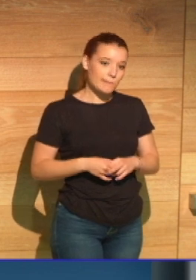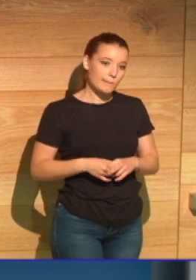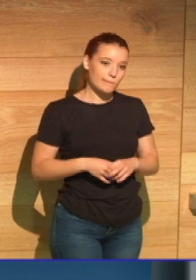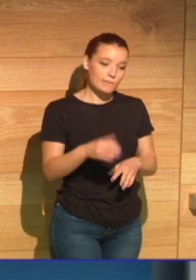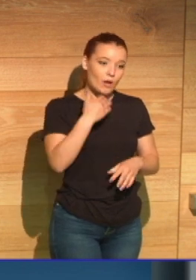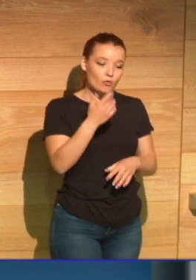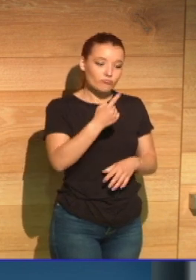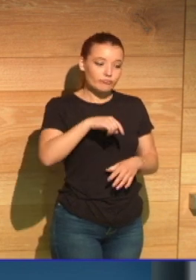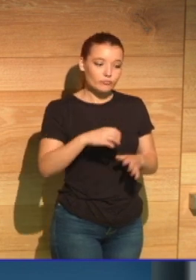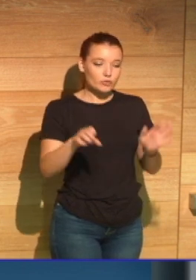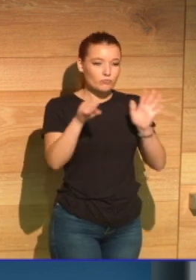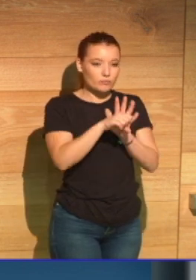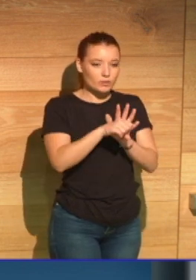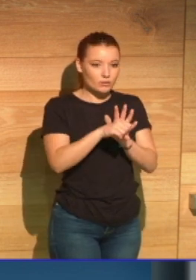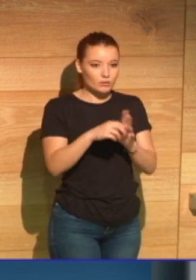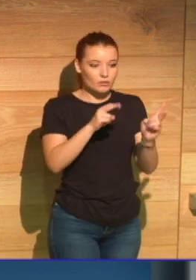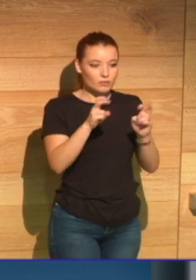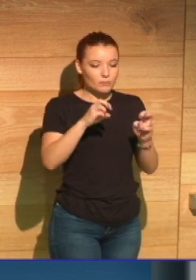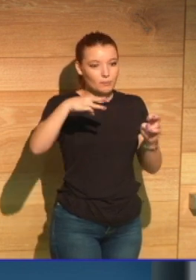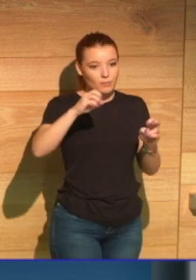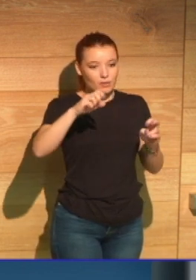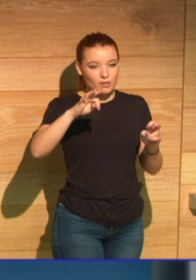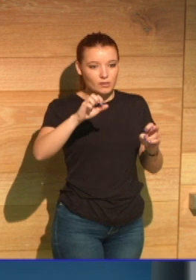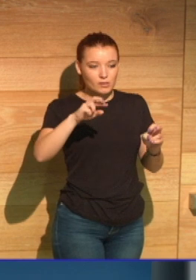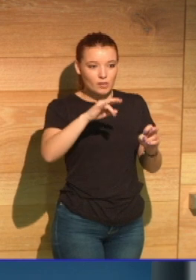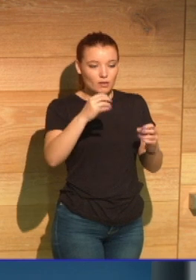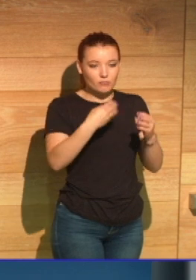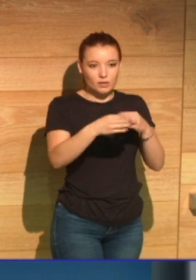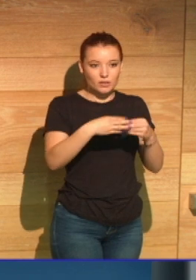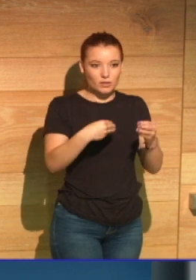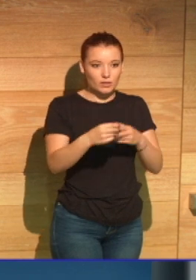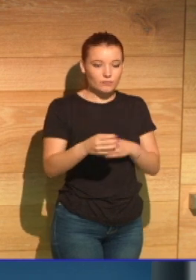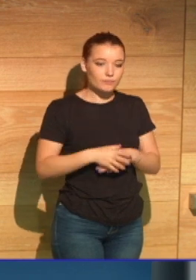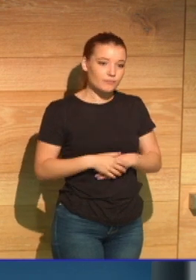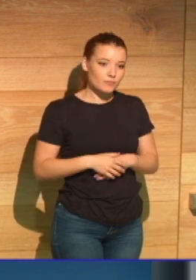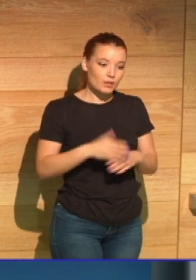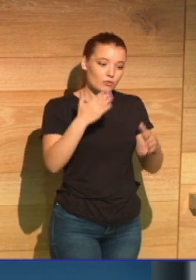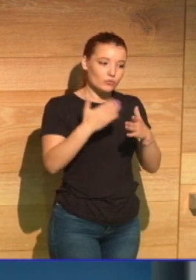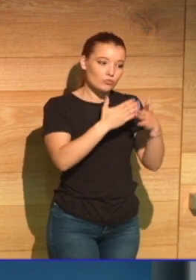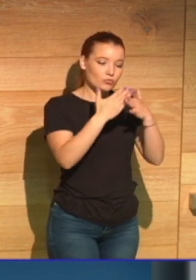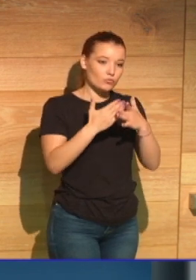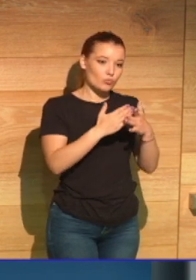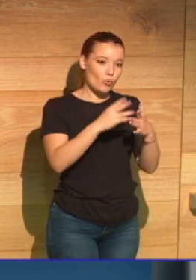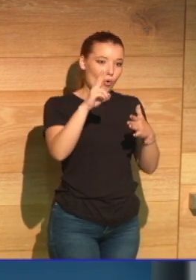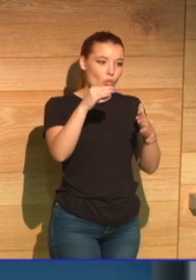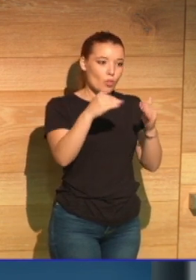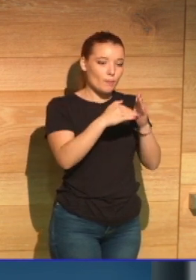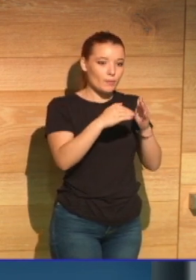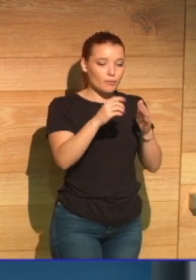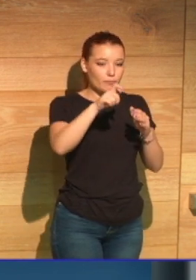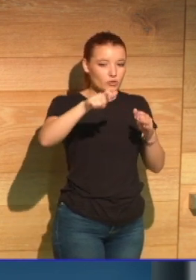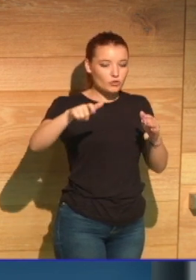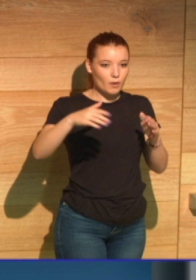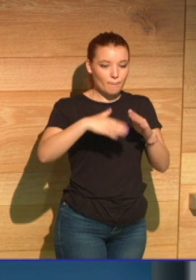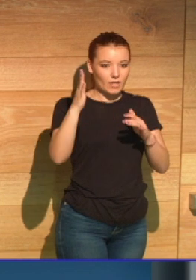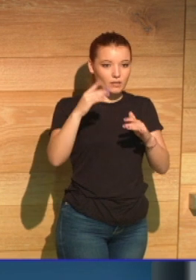marcó más a materia que ninguna otra cosa fue un estudio público de más de 2,000 personas, donde estuvimos tratando de redialogar con ellos qué significaba un museo